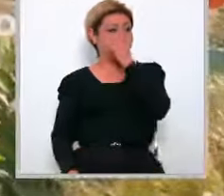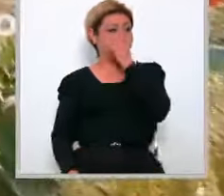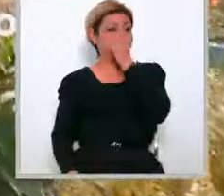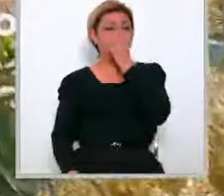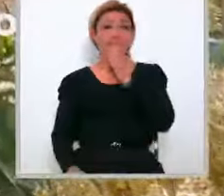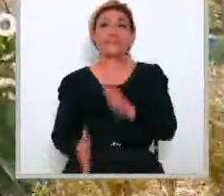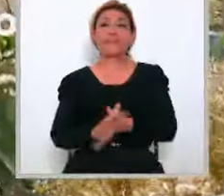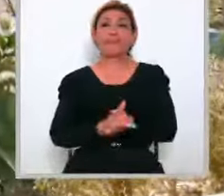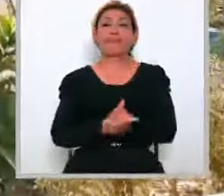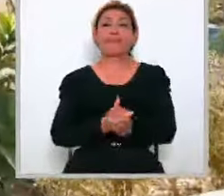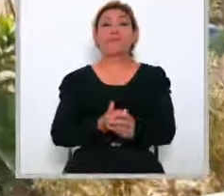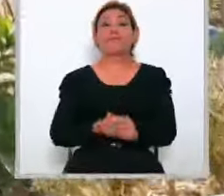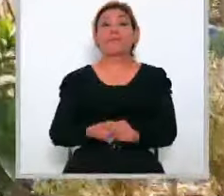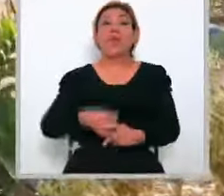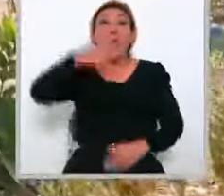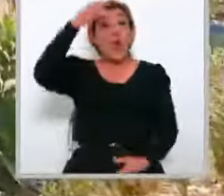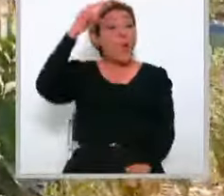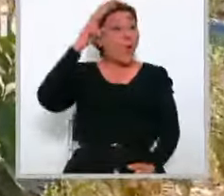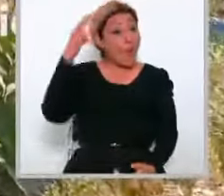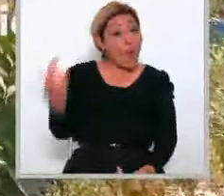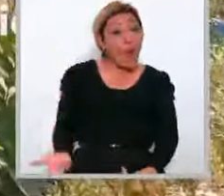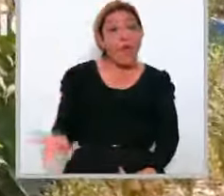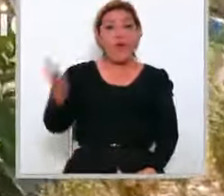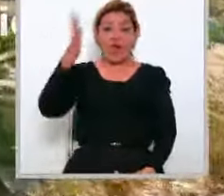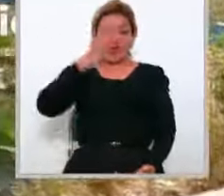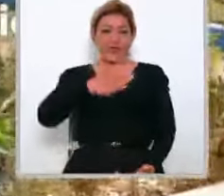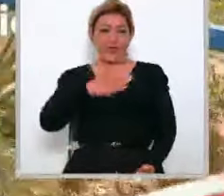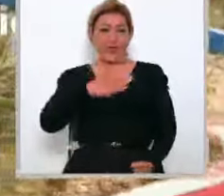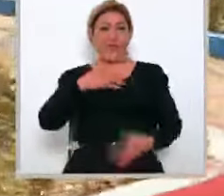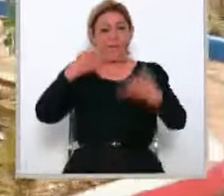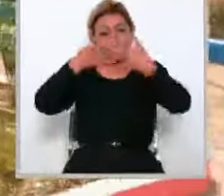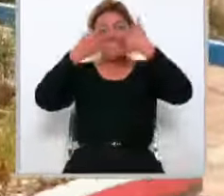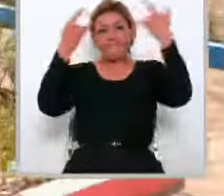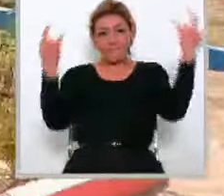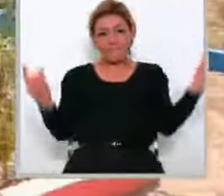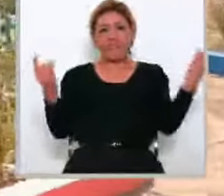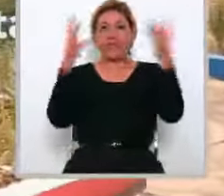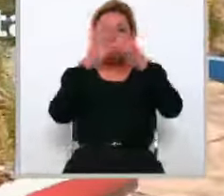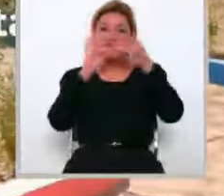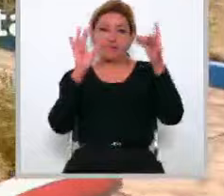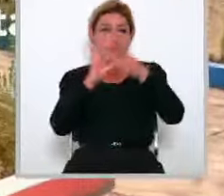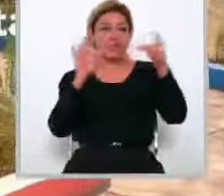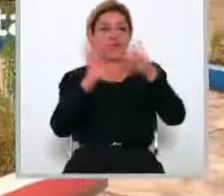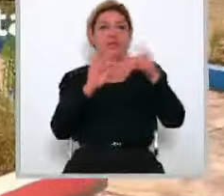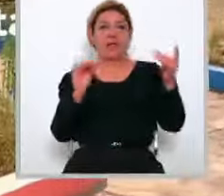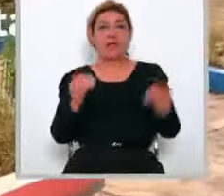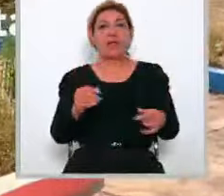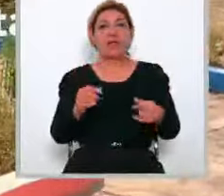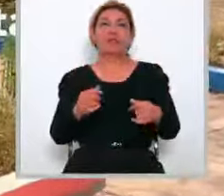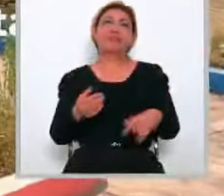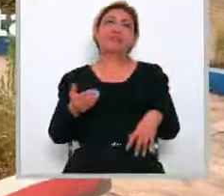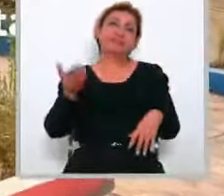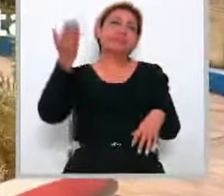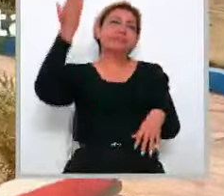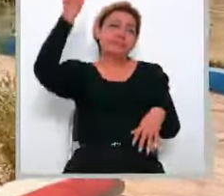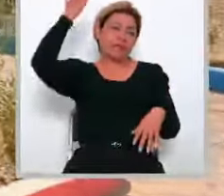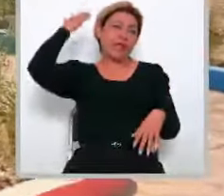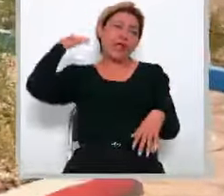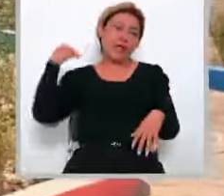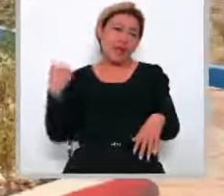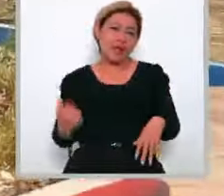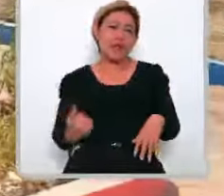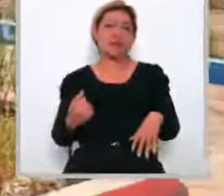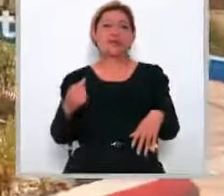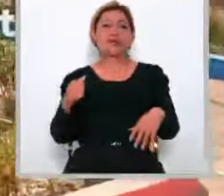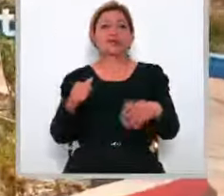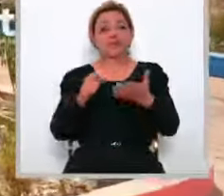Hola, hoy les voy a compartir la historia de una niña que a su corta edad recibió un diario en el cual comenzó a redactar cartas para una